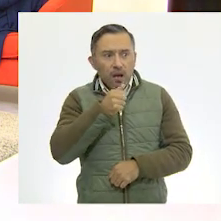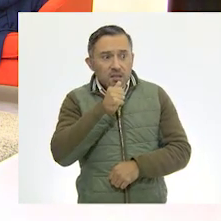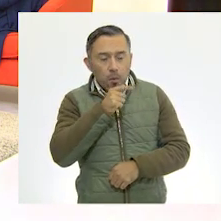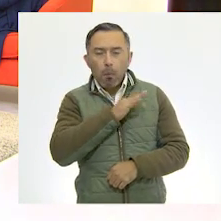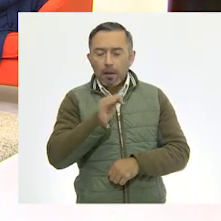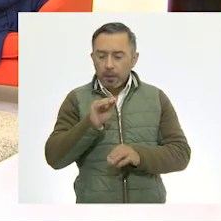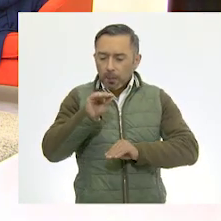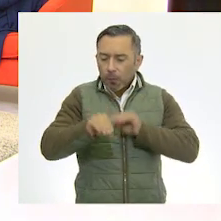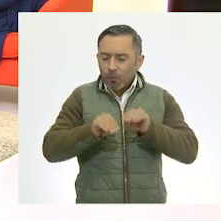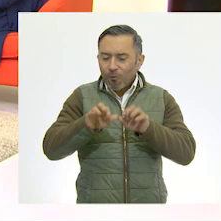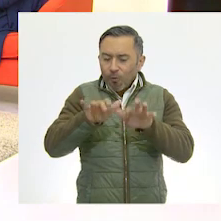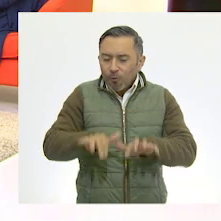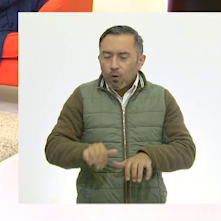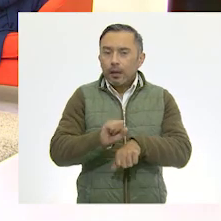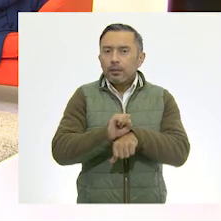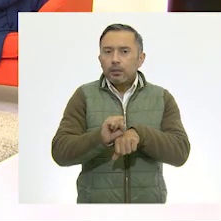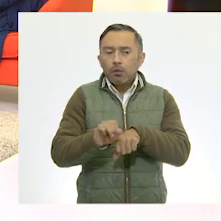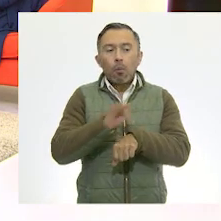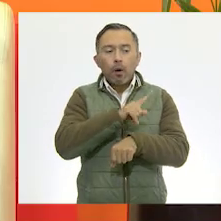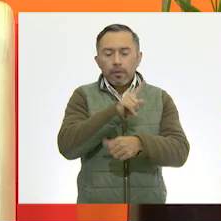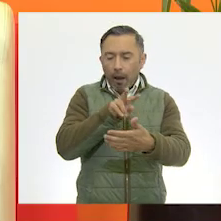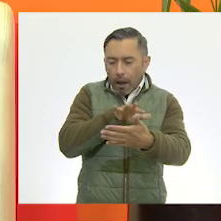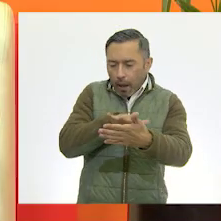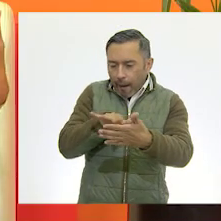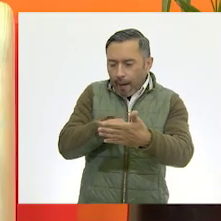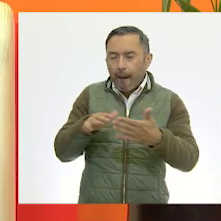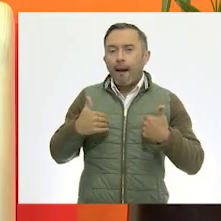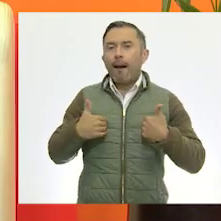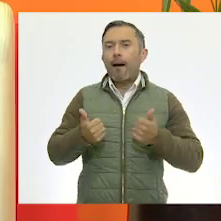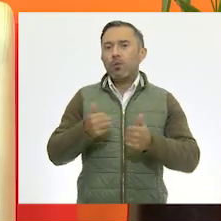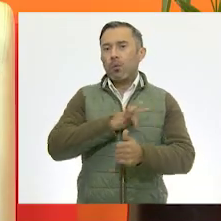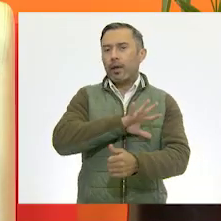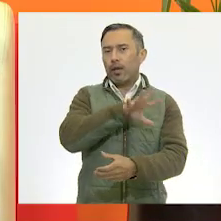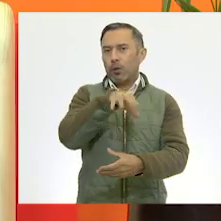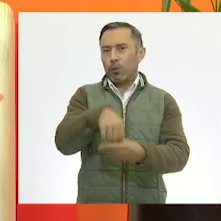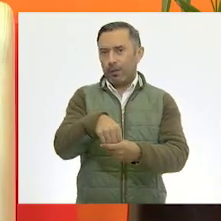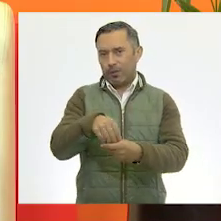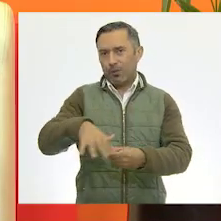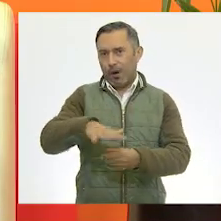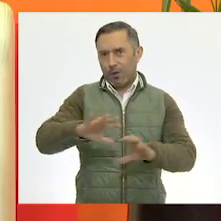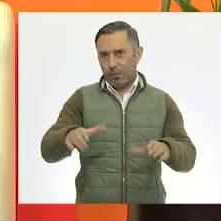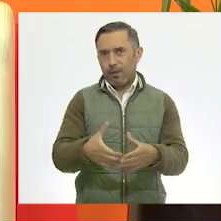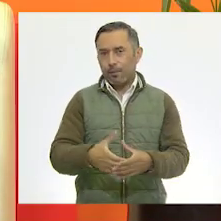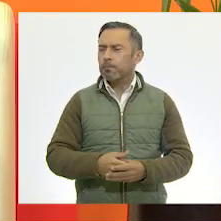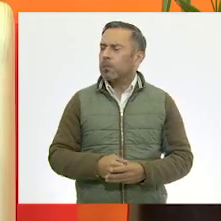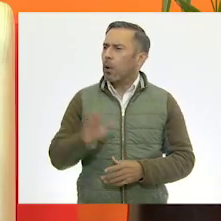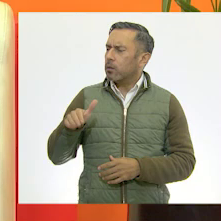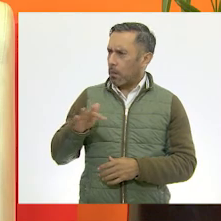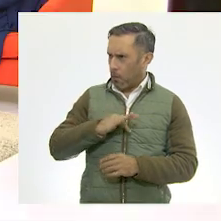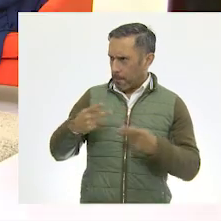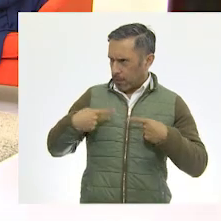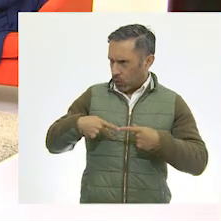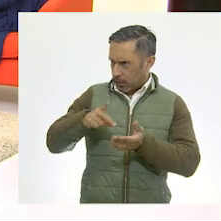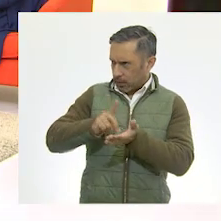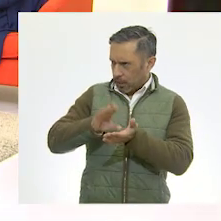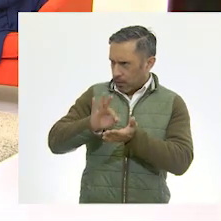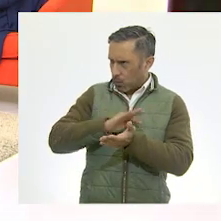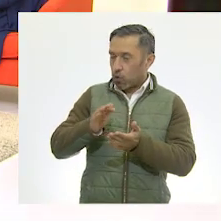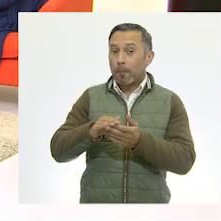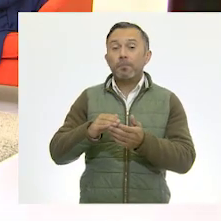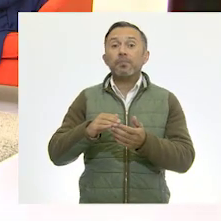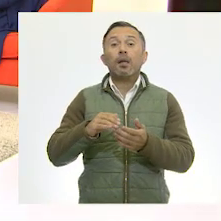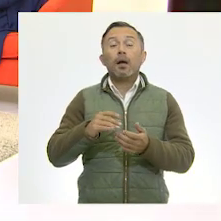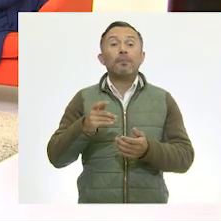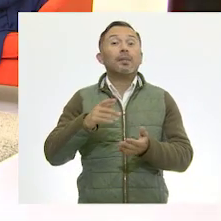incluidos en la comunidad, ¿no? Órale. Oye, pero entonces, ¿por qué se recomienda su uso para personas con discapacidad? Es gracias a España, porque